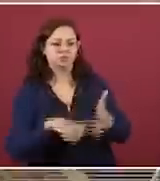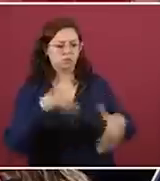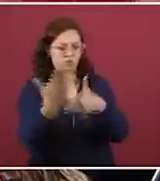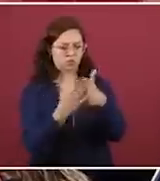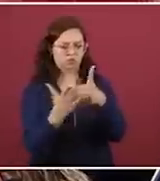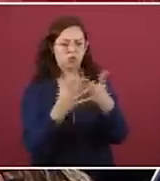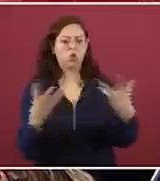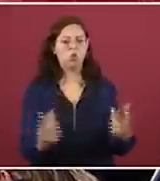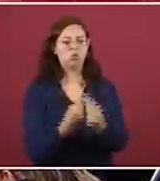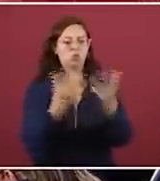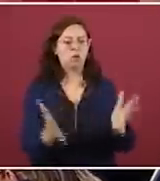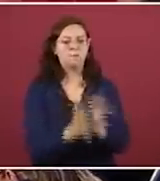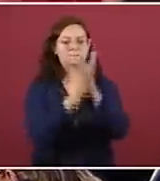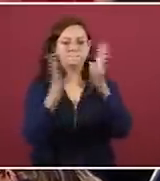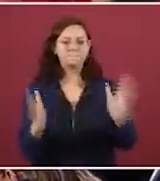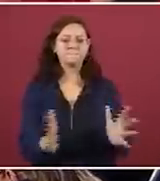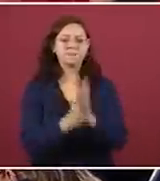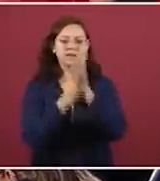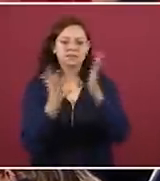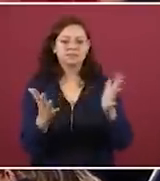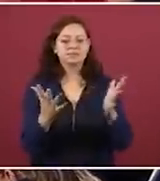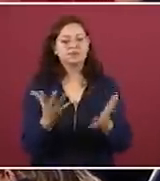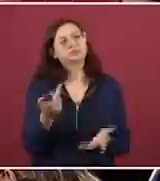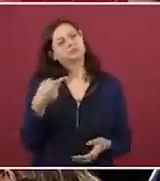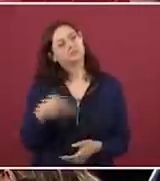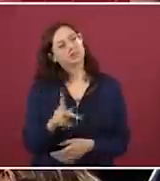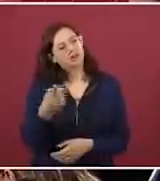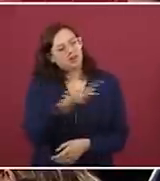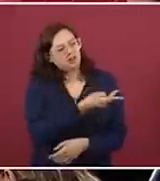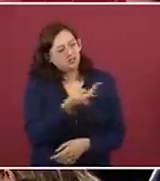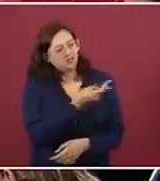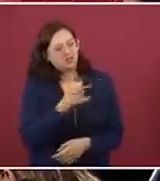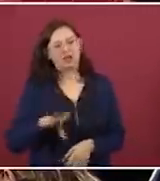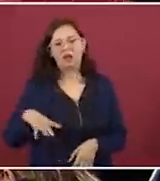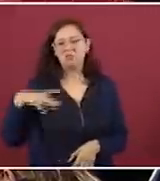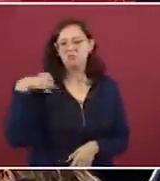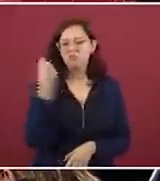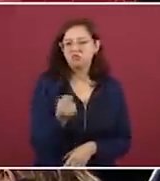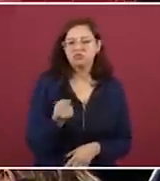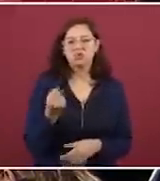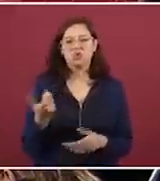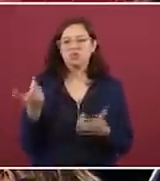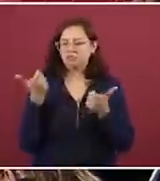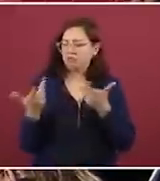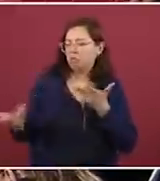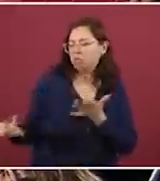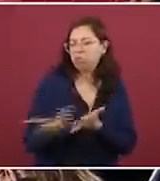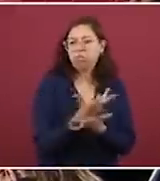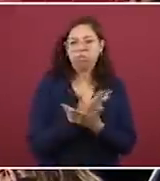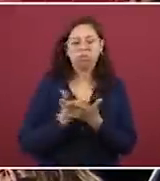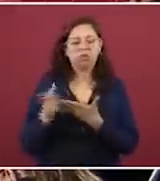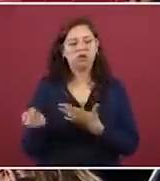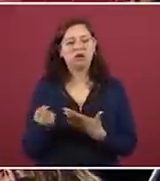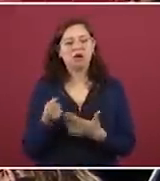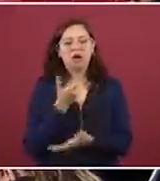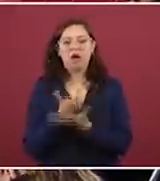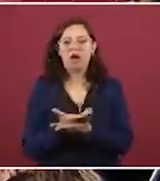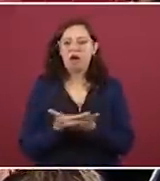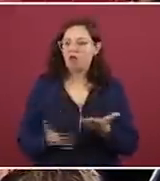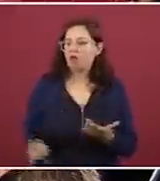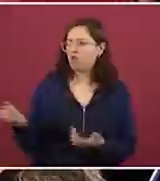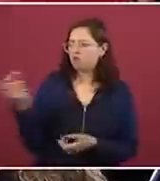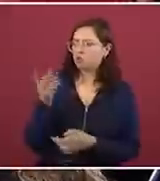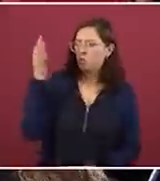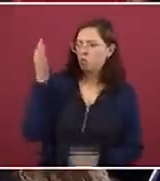y se enriquecieron con las enfermedades de la gente que necesita medicamentos. ¿Cuál es la decisión de su gobierno con respecto a lo que han tomado estos